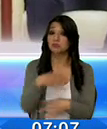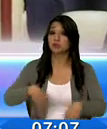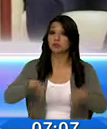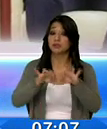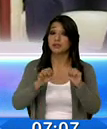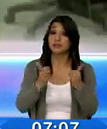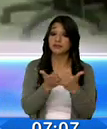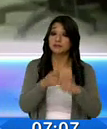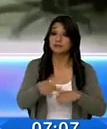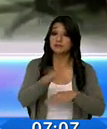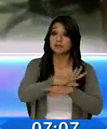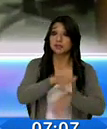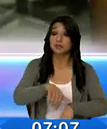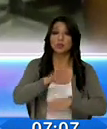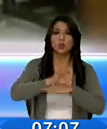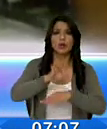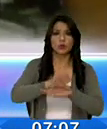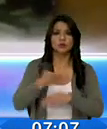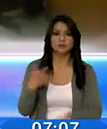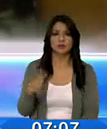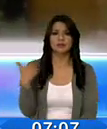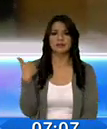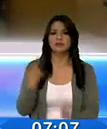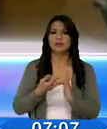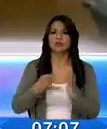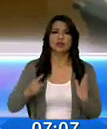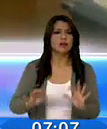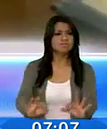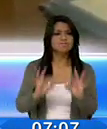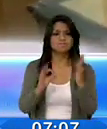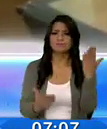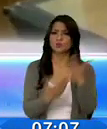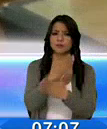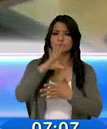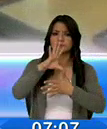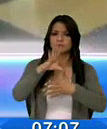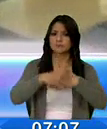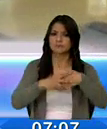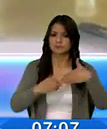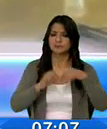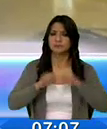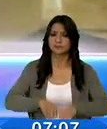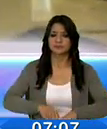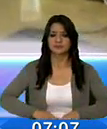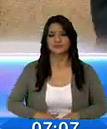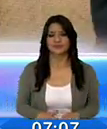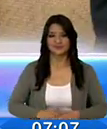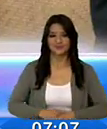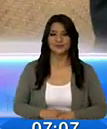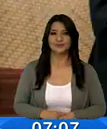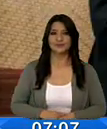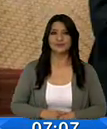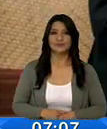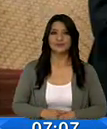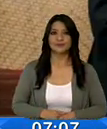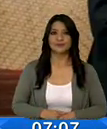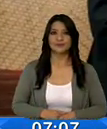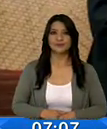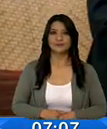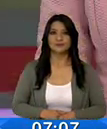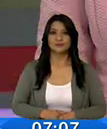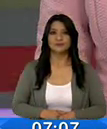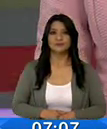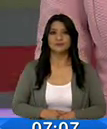Asamblea de Ecuador cuenta con la tecnología más moderna de América Latina. Informó Carlos Julio